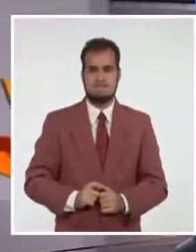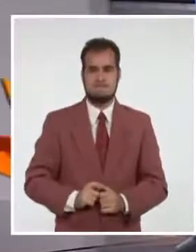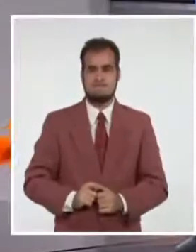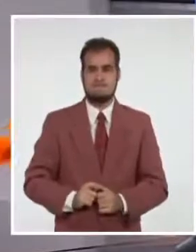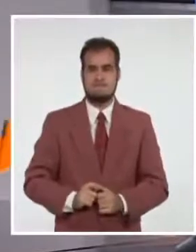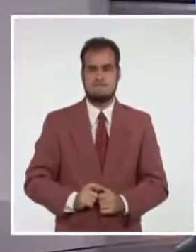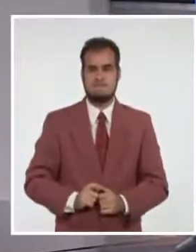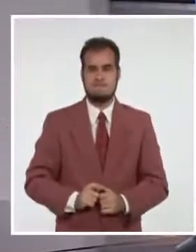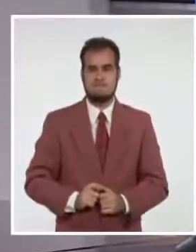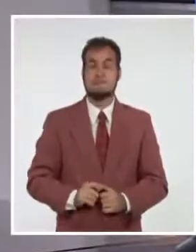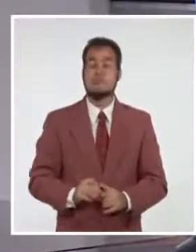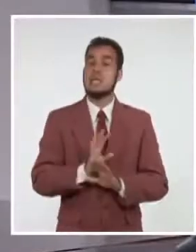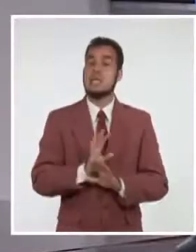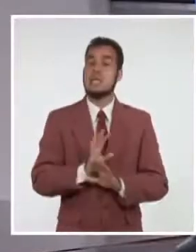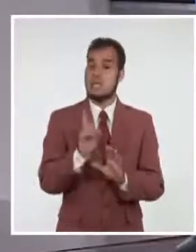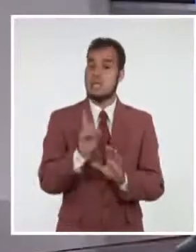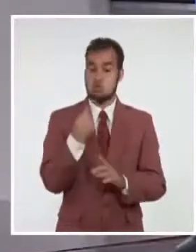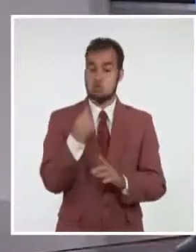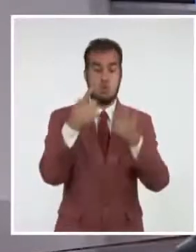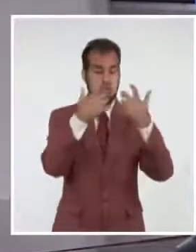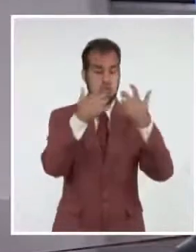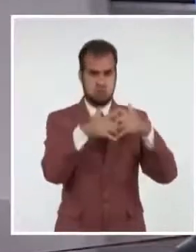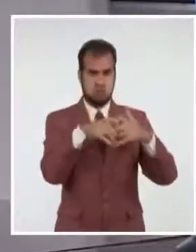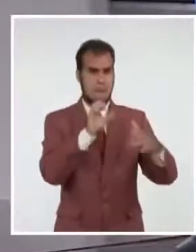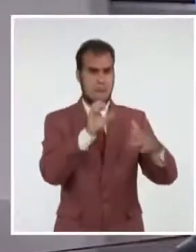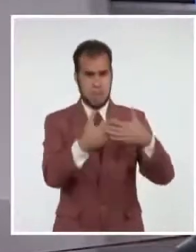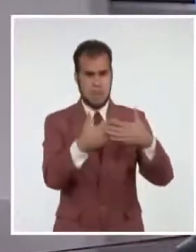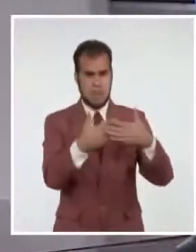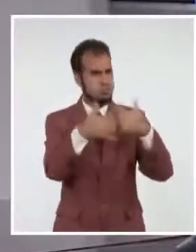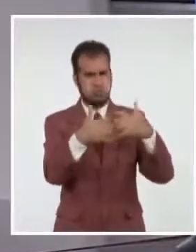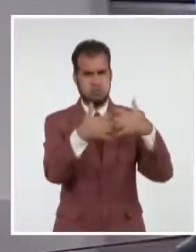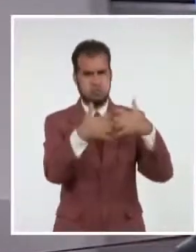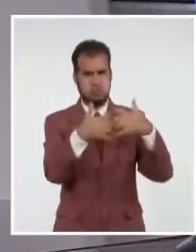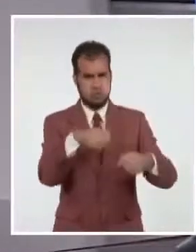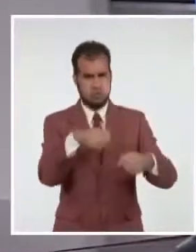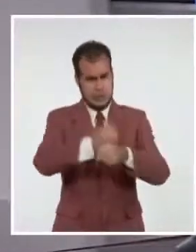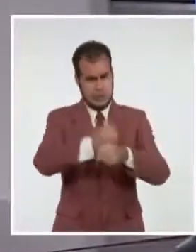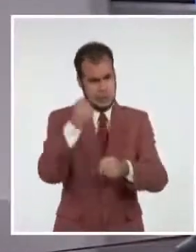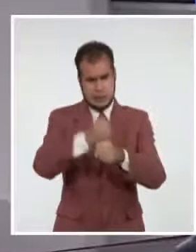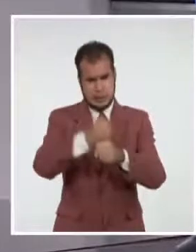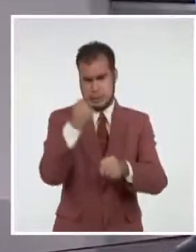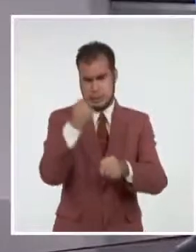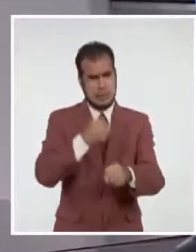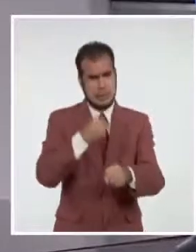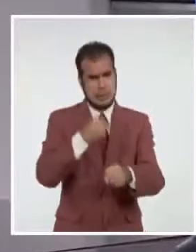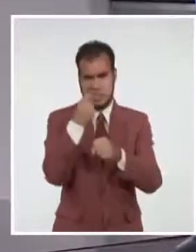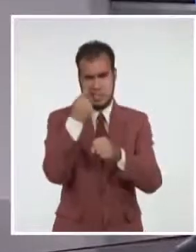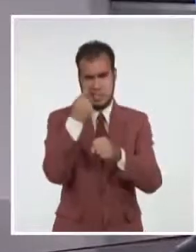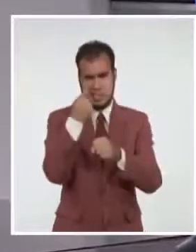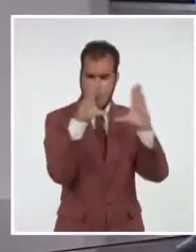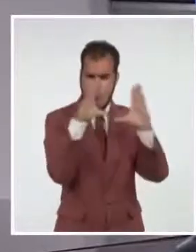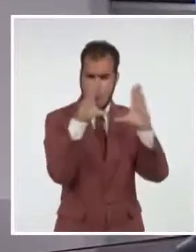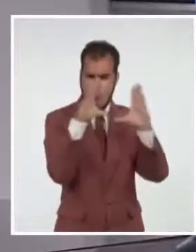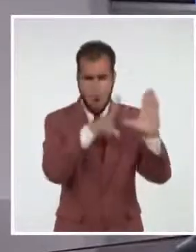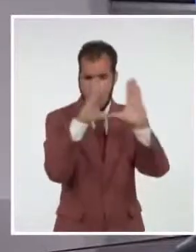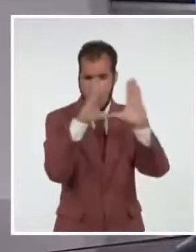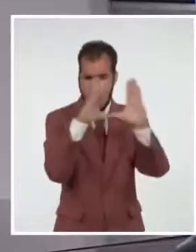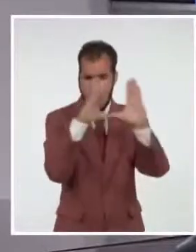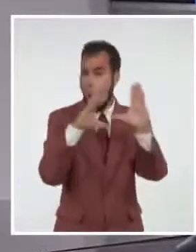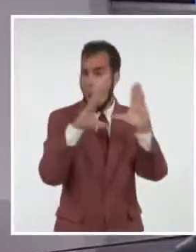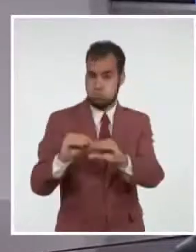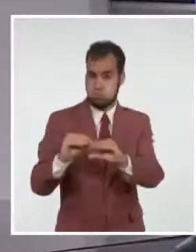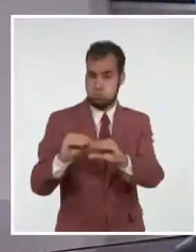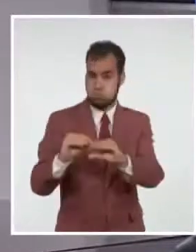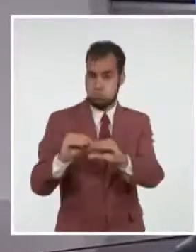industria sigue trabajando intensamente con una labor que además es para un reconocimiento de toda nuestra población.